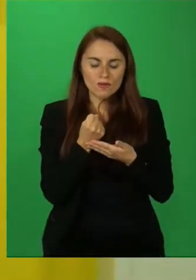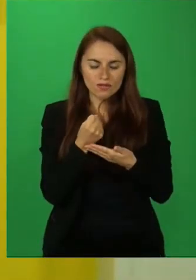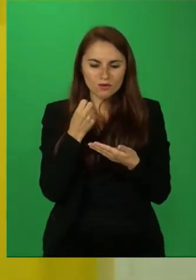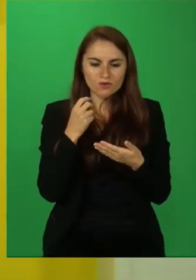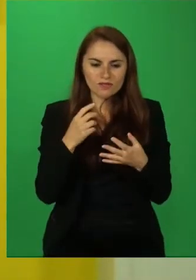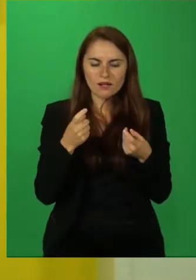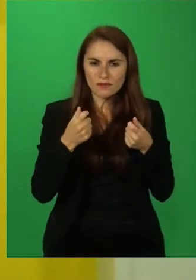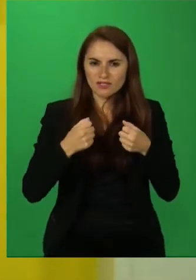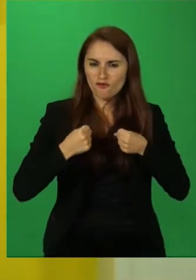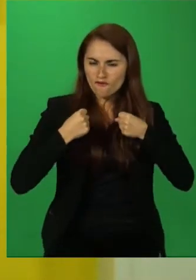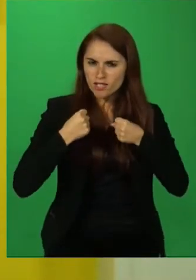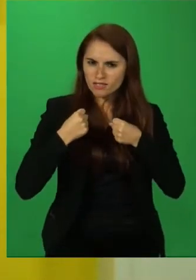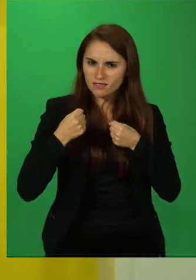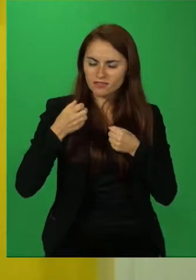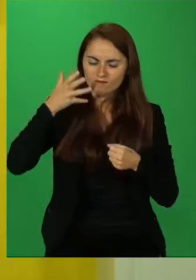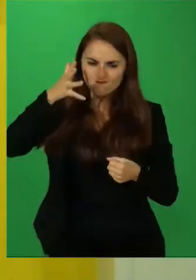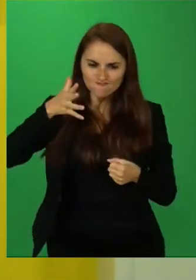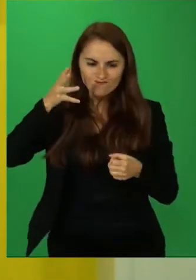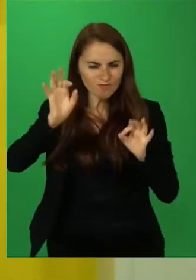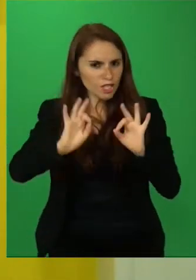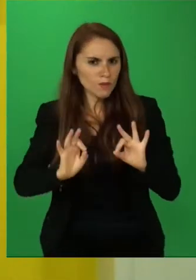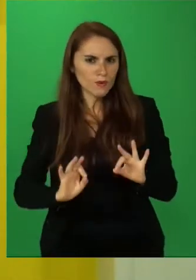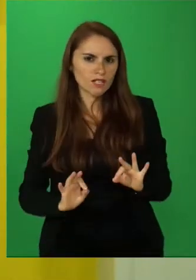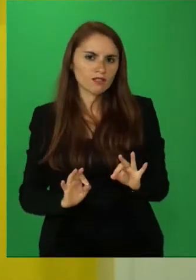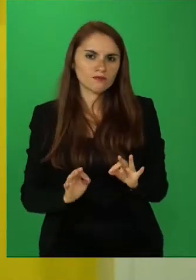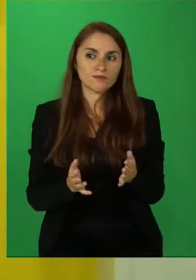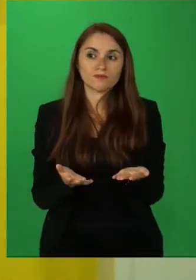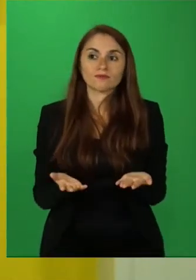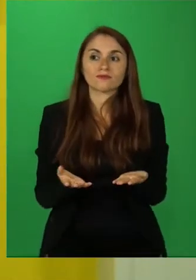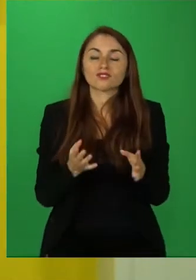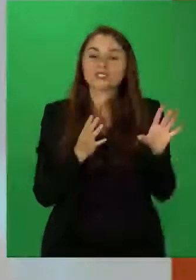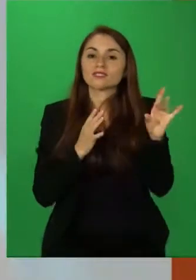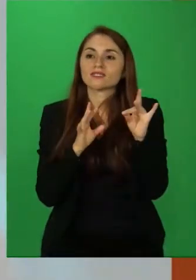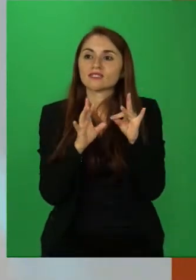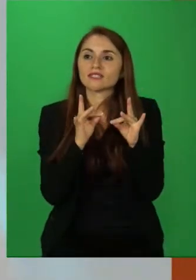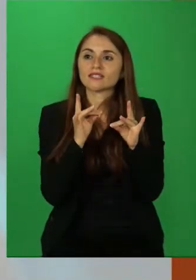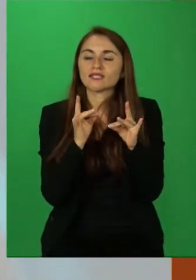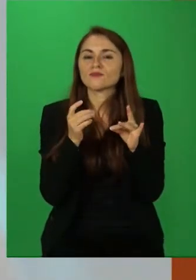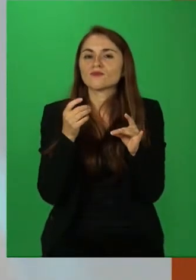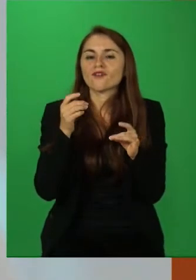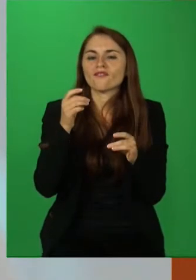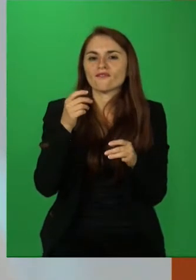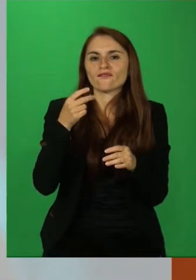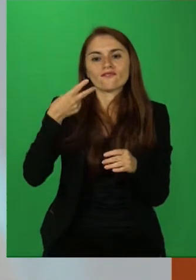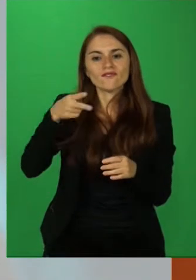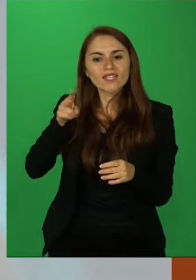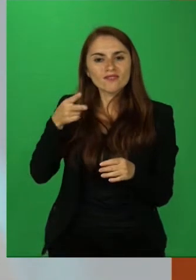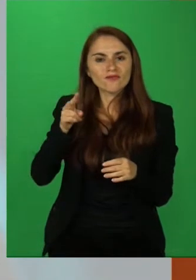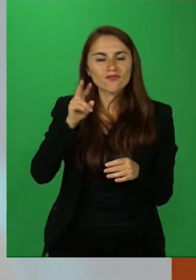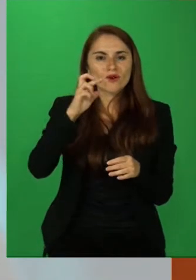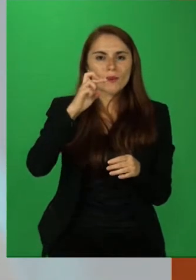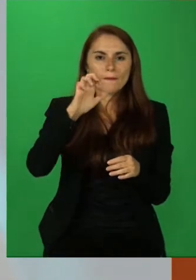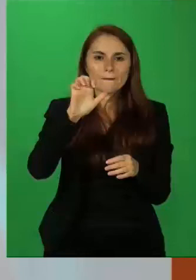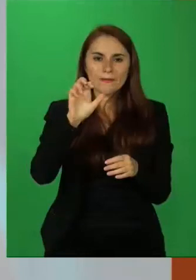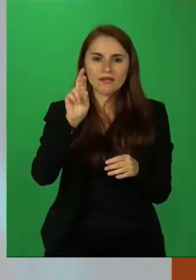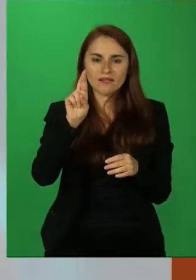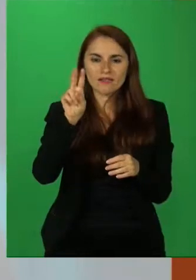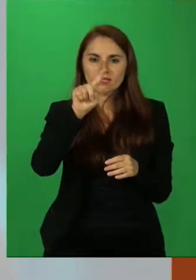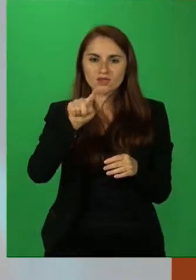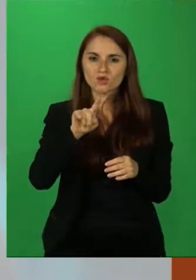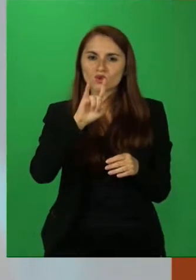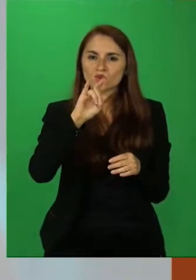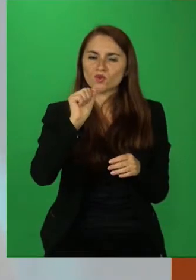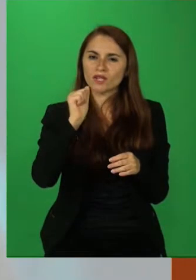vas recordando. Por lo tanto, fíjate, elegimos el verbo persuadir. ¿Por qué persuadir?